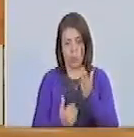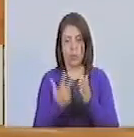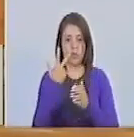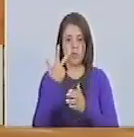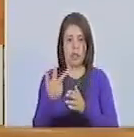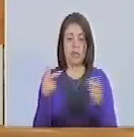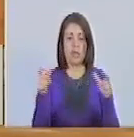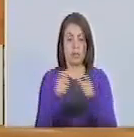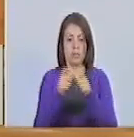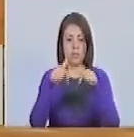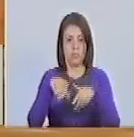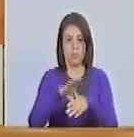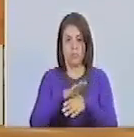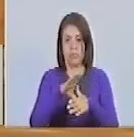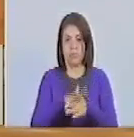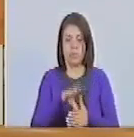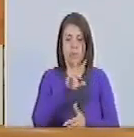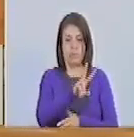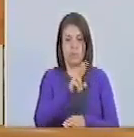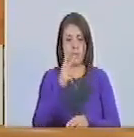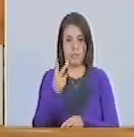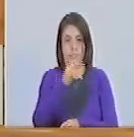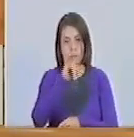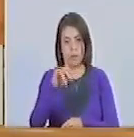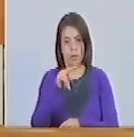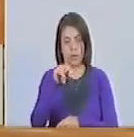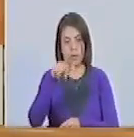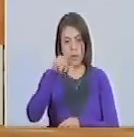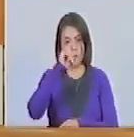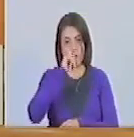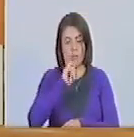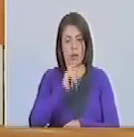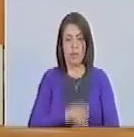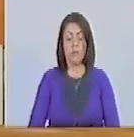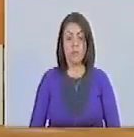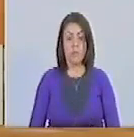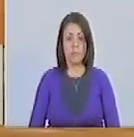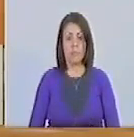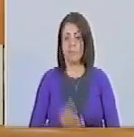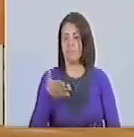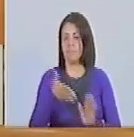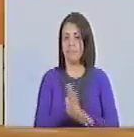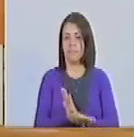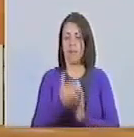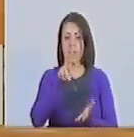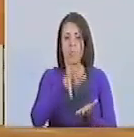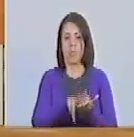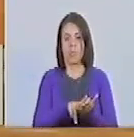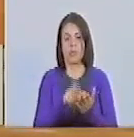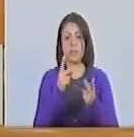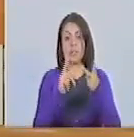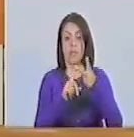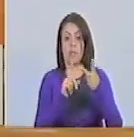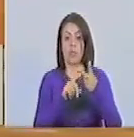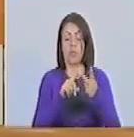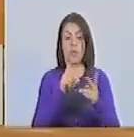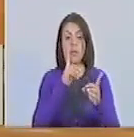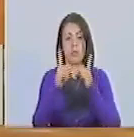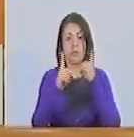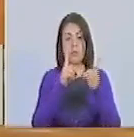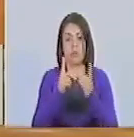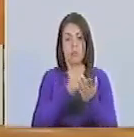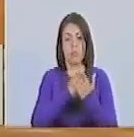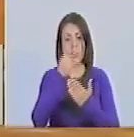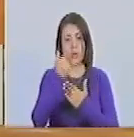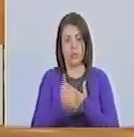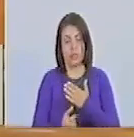sesión ordinaria del día martes 22 de junio del presente año, en relación a la aprobación de la segunda discusión del proyecto de